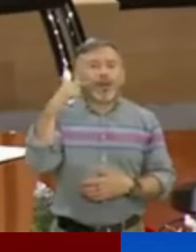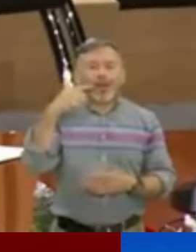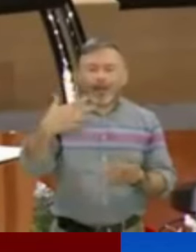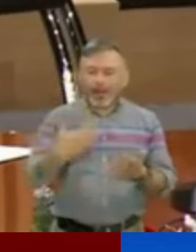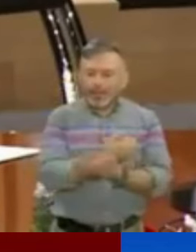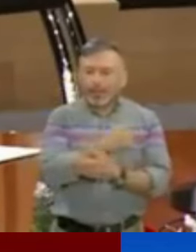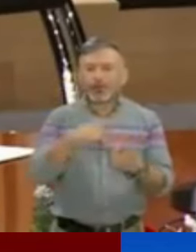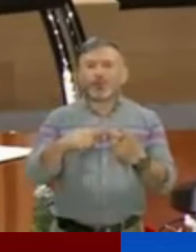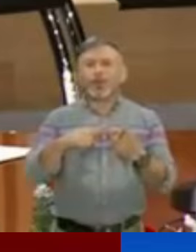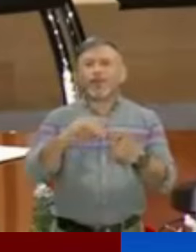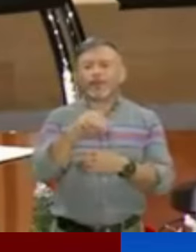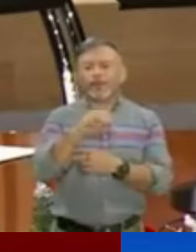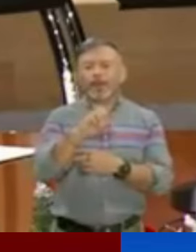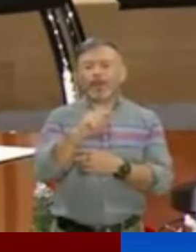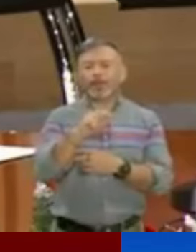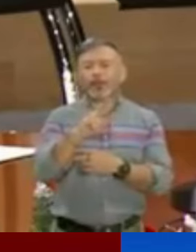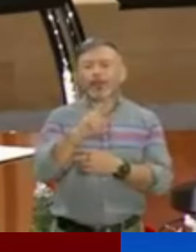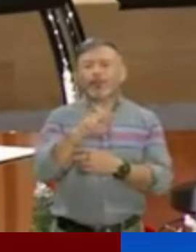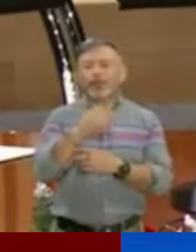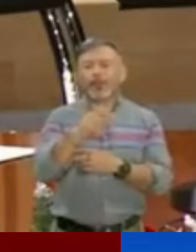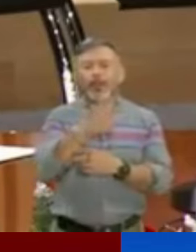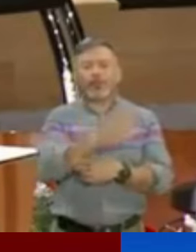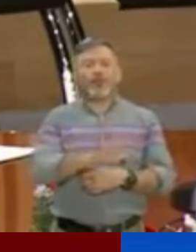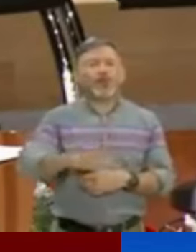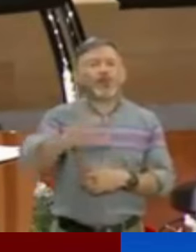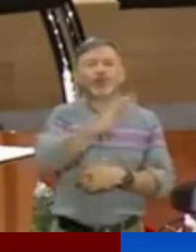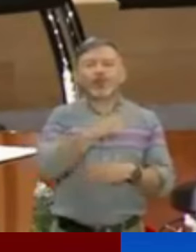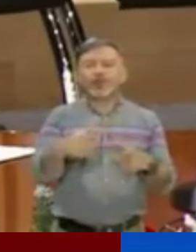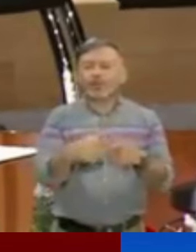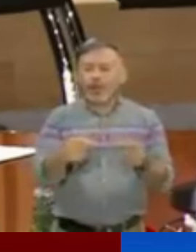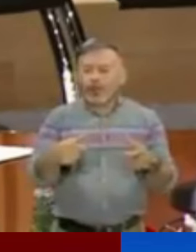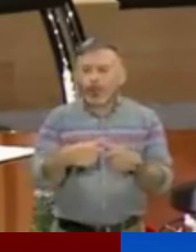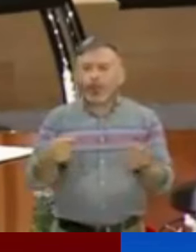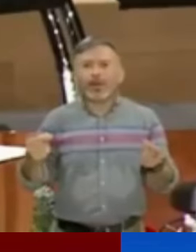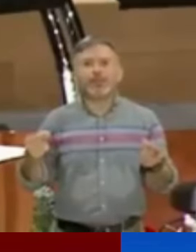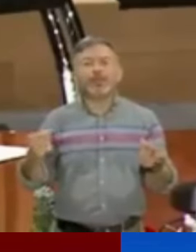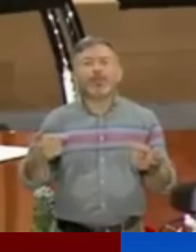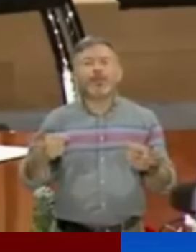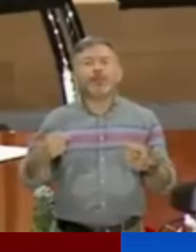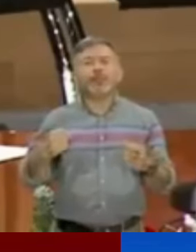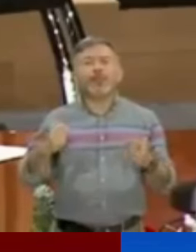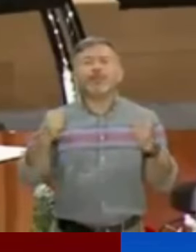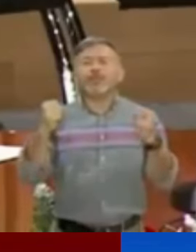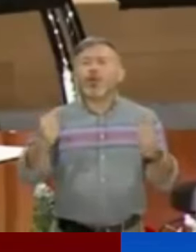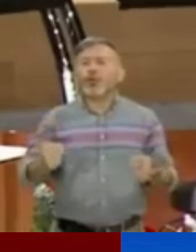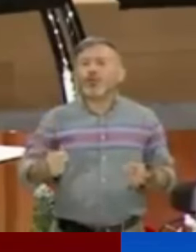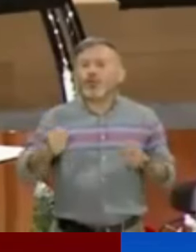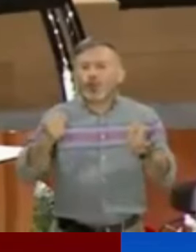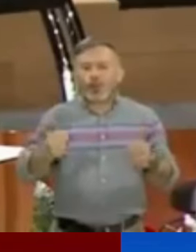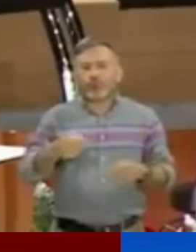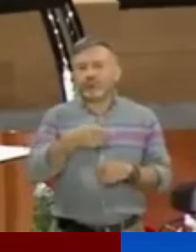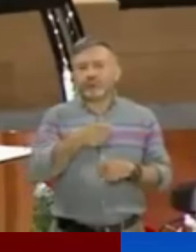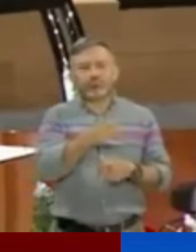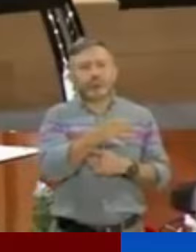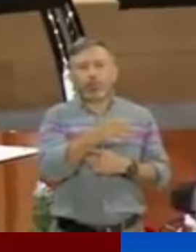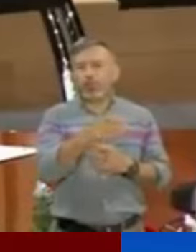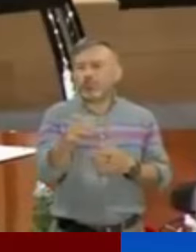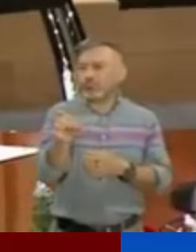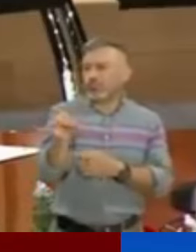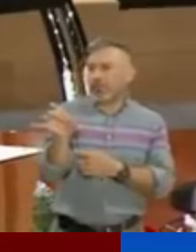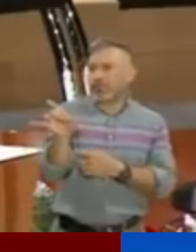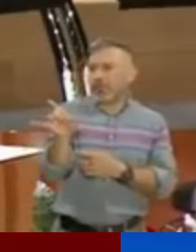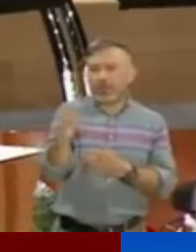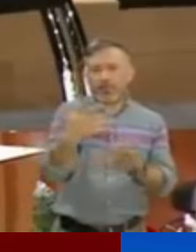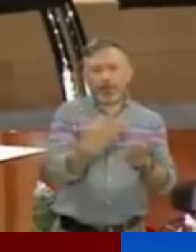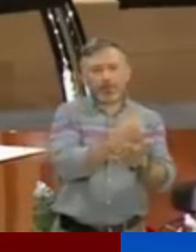zona metropolitana con Zapopan y Tlajomulco. Y nosotros, a diferencia de ustedes, sí